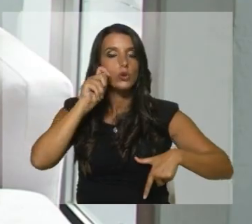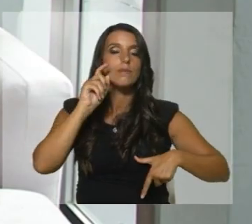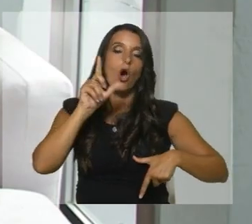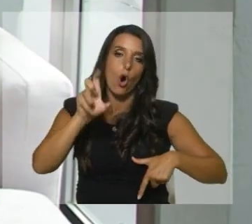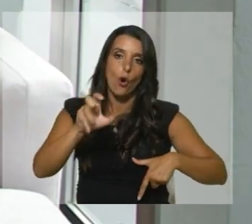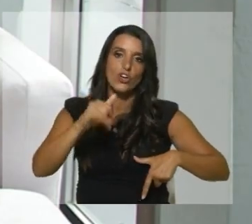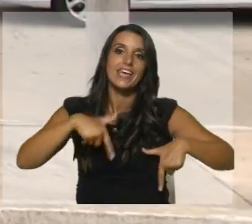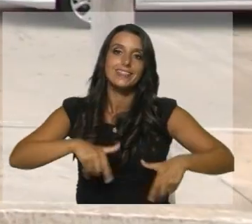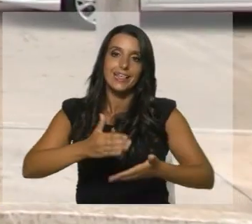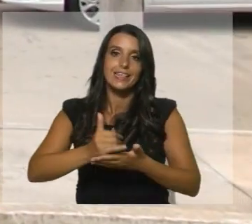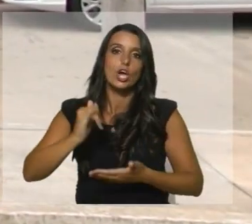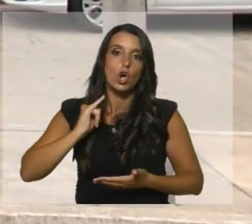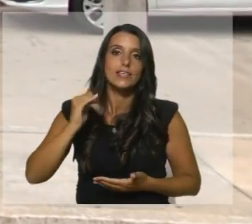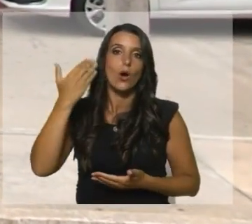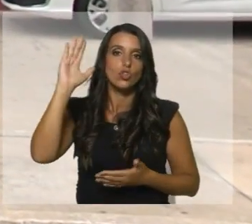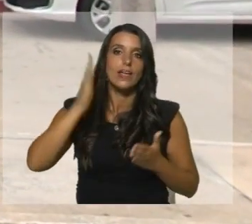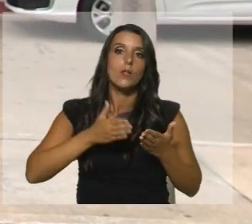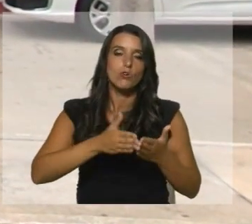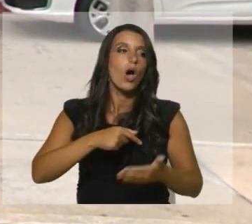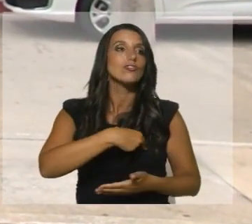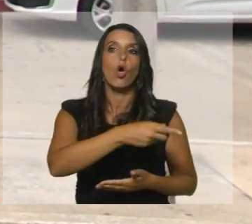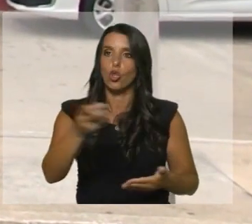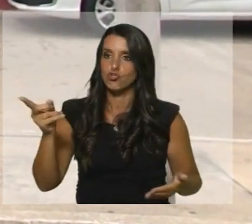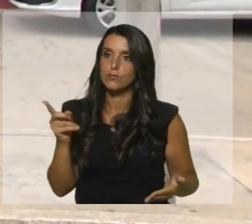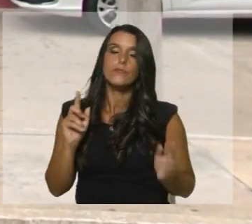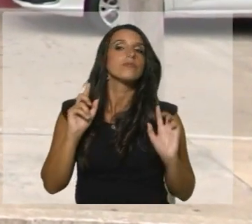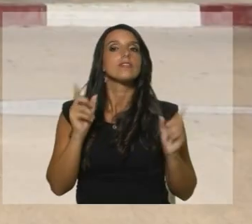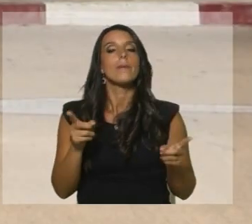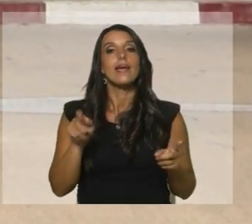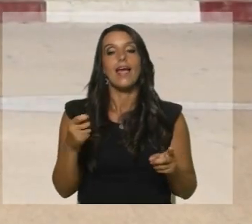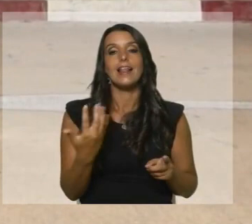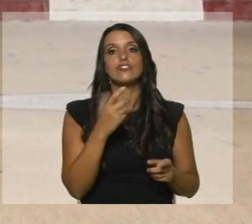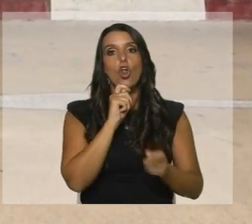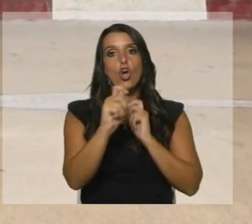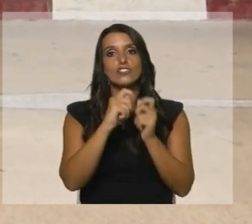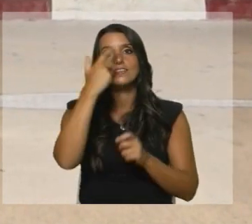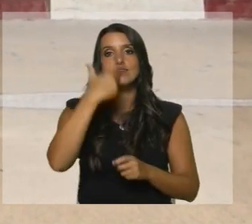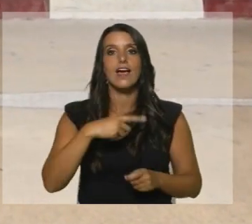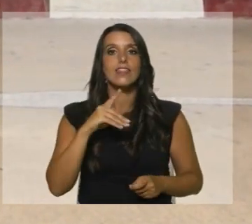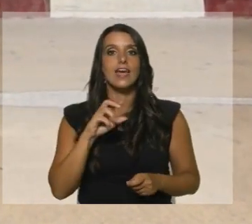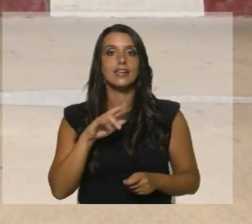intendente de Colonia y las autoridades del puerto desde Colonia para Canal 5 noticias Darío izaguirre